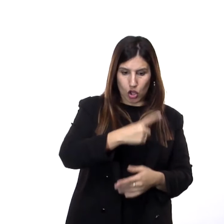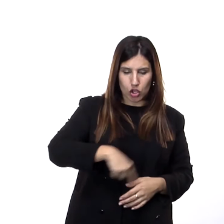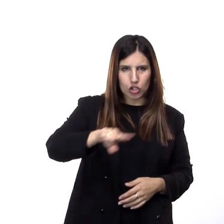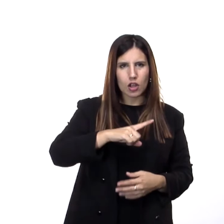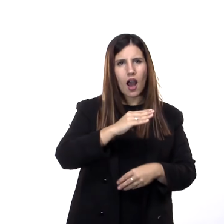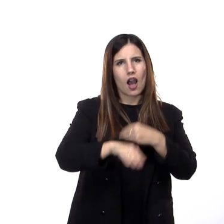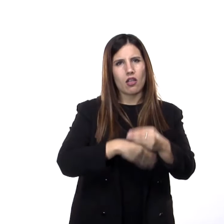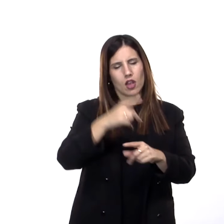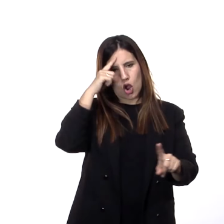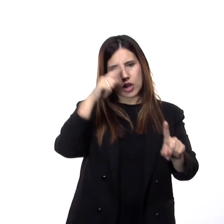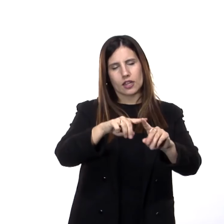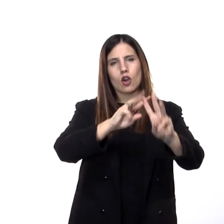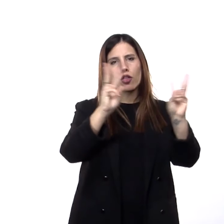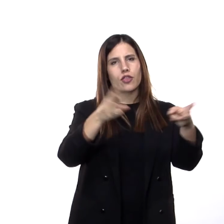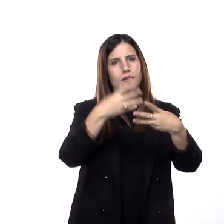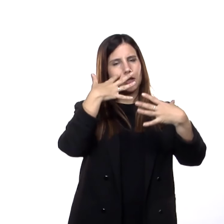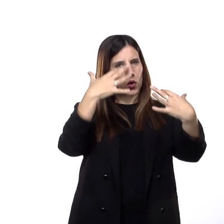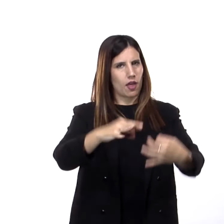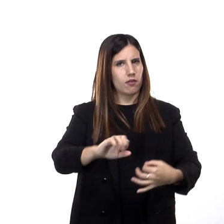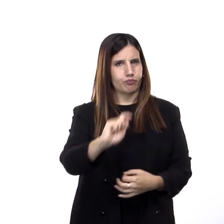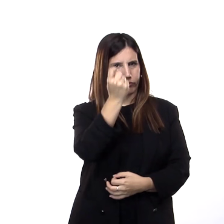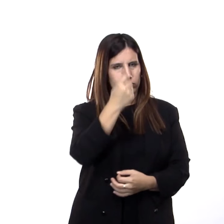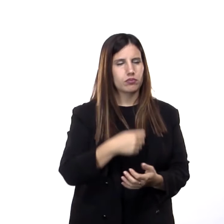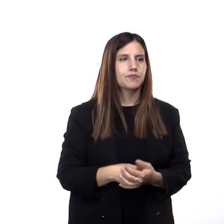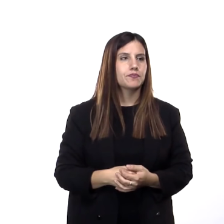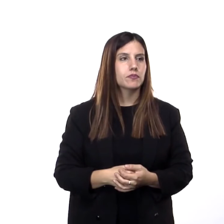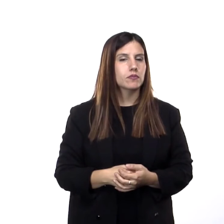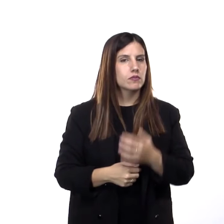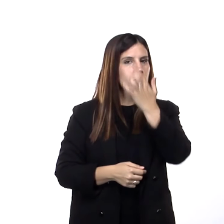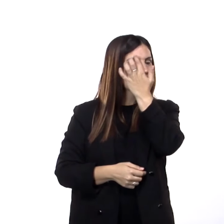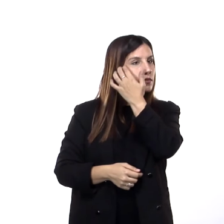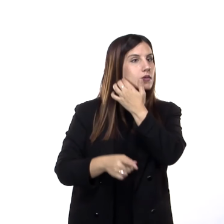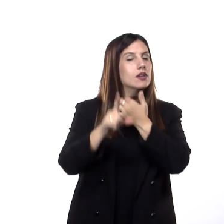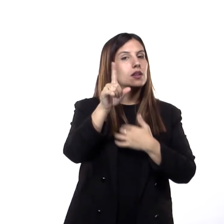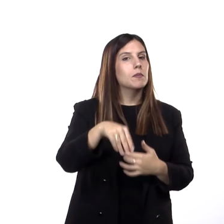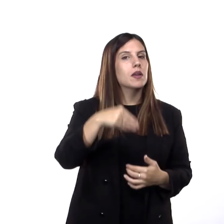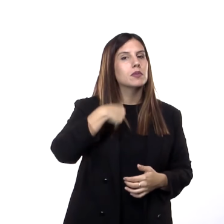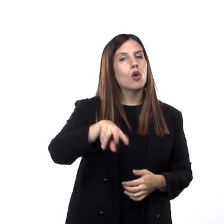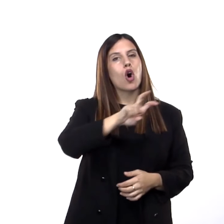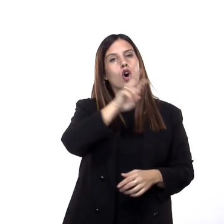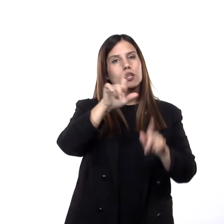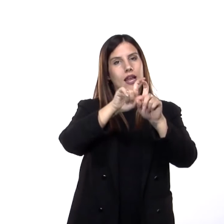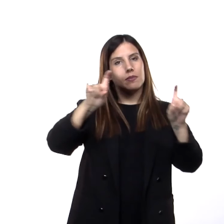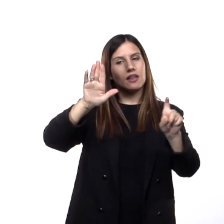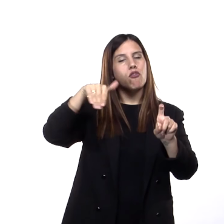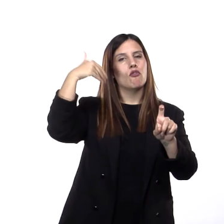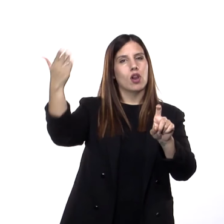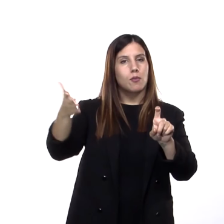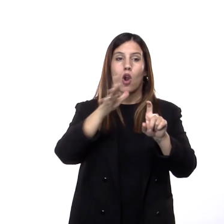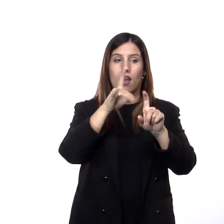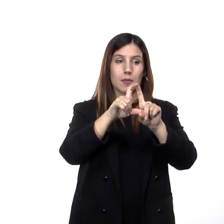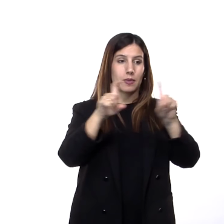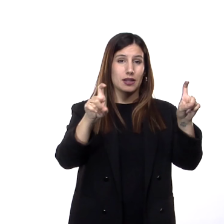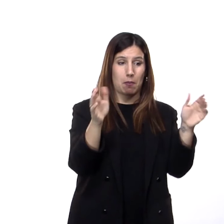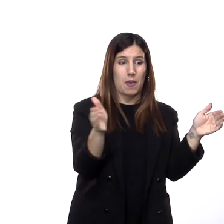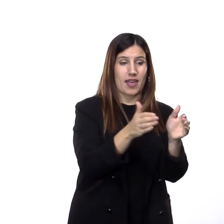ciberseguridad vale y bueno también lo que decían apoyarse en terceros es decir empresas pequeñas no van a poder tener